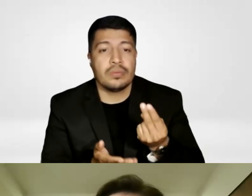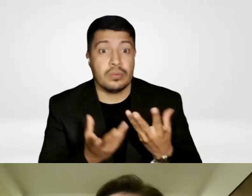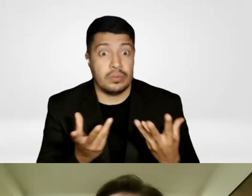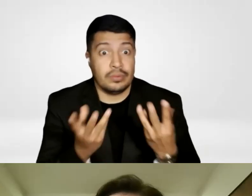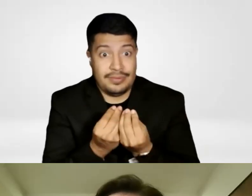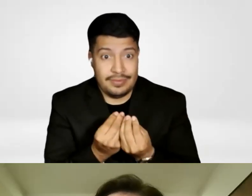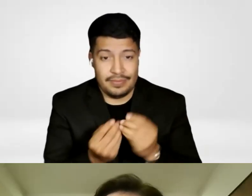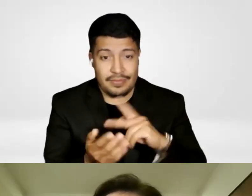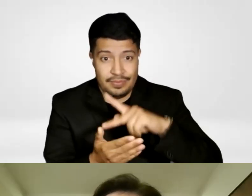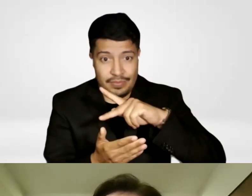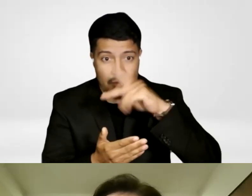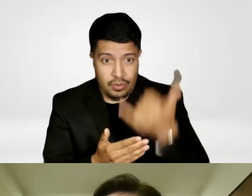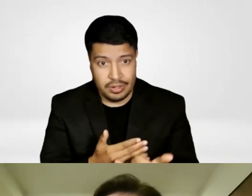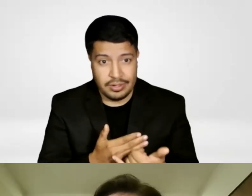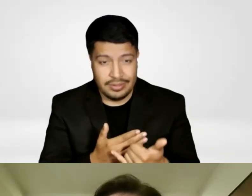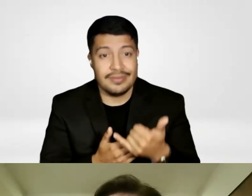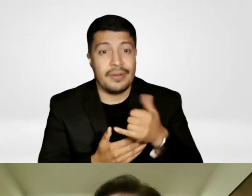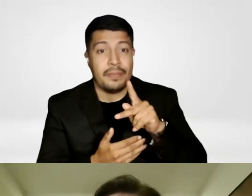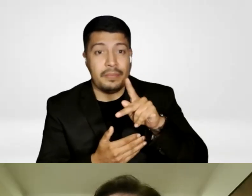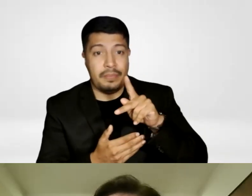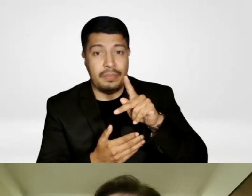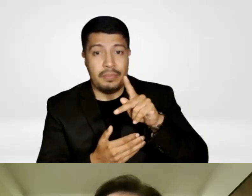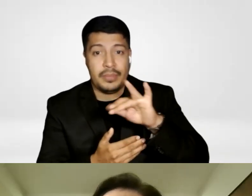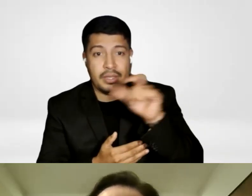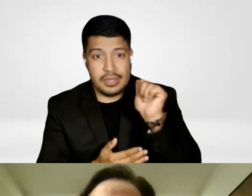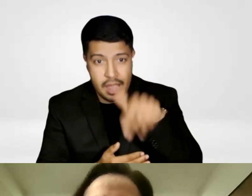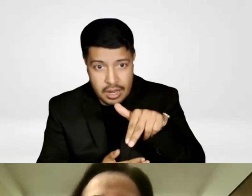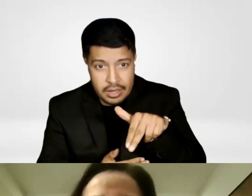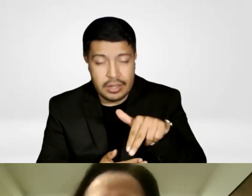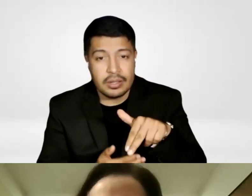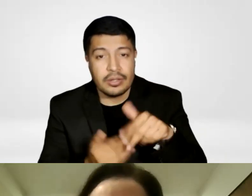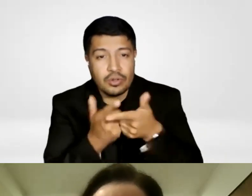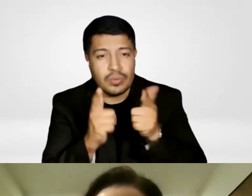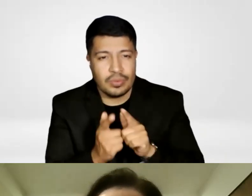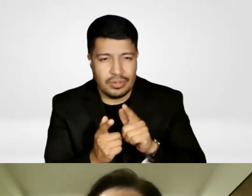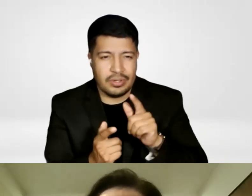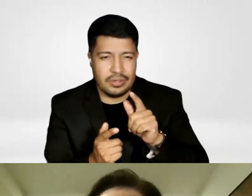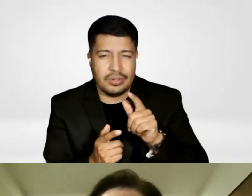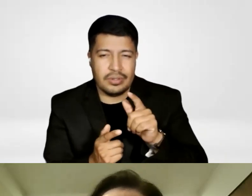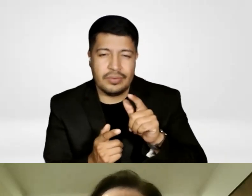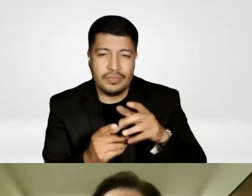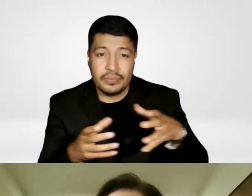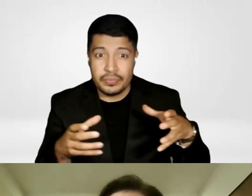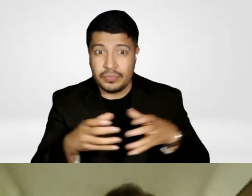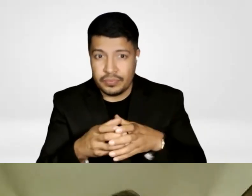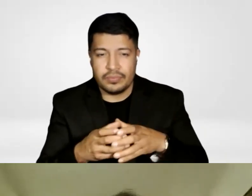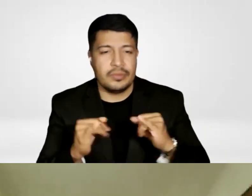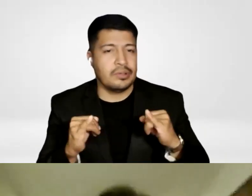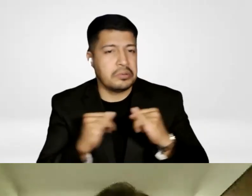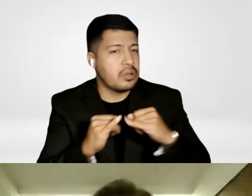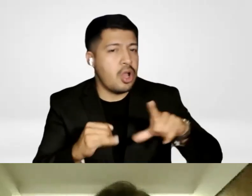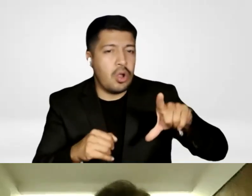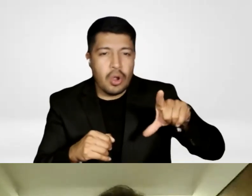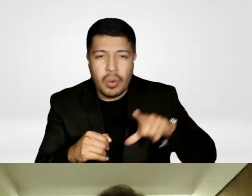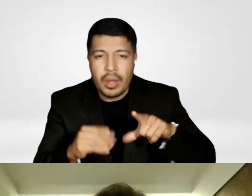Grupo Estratégico ISAMAL. Este grupo está conformado por representantes de instituciones, tanto públicas como